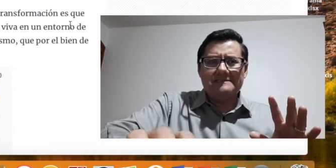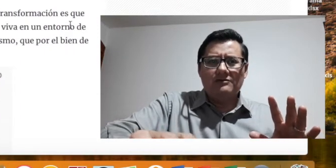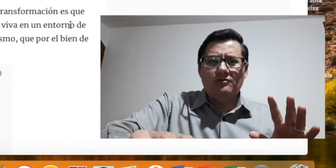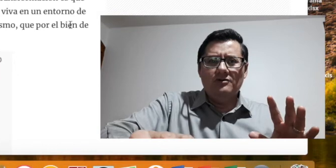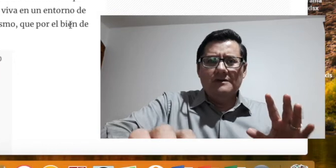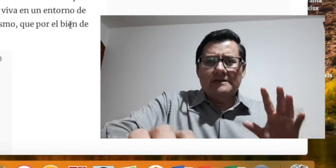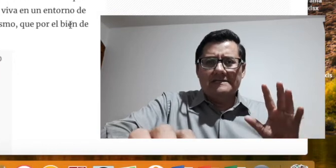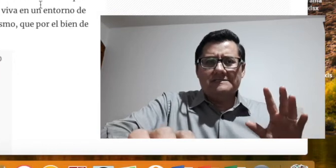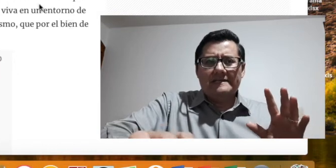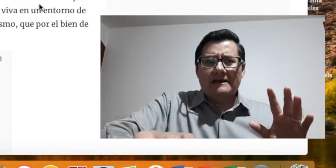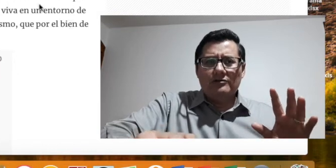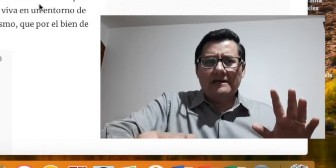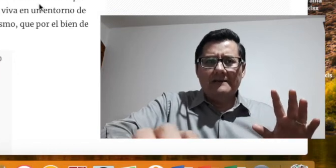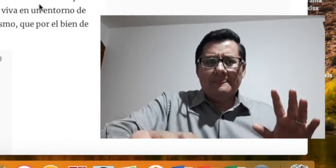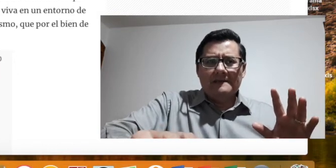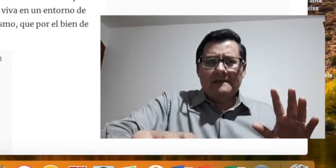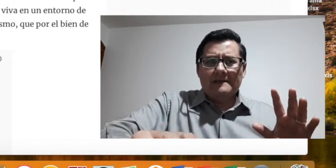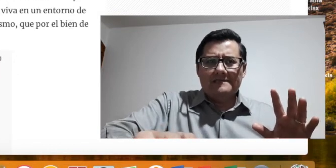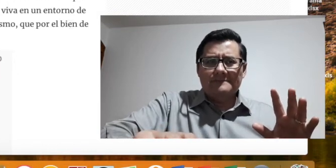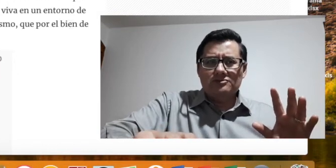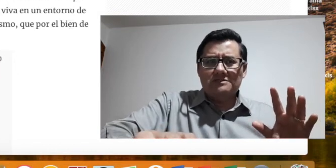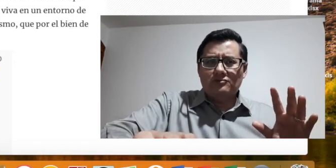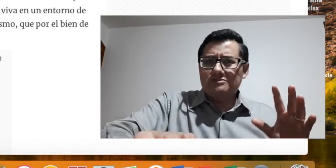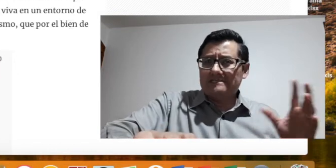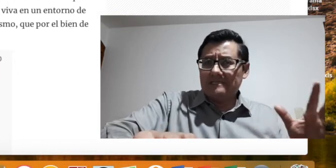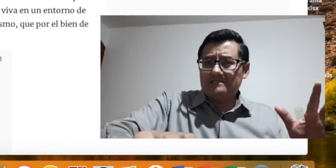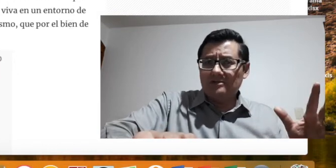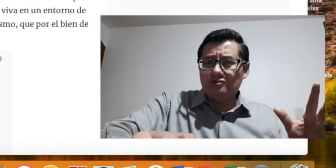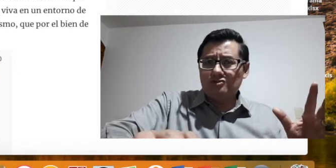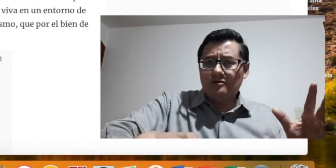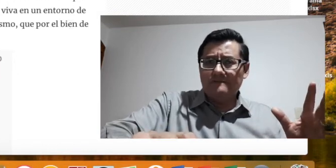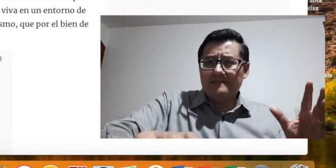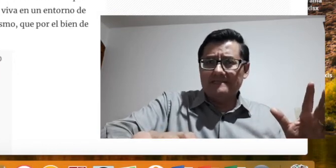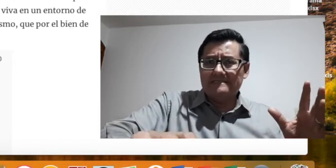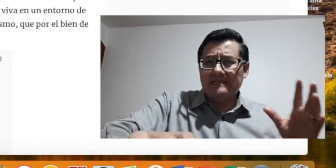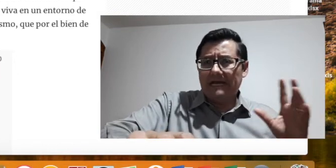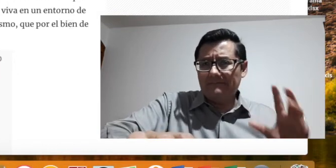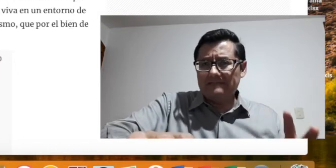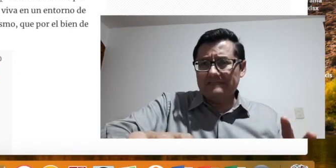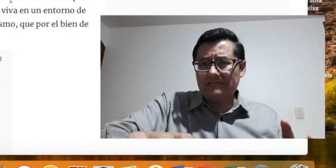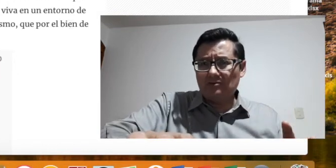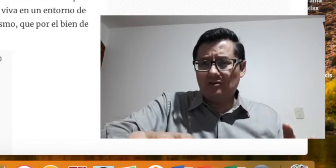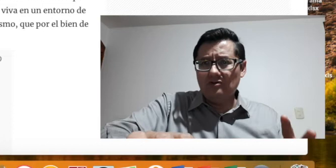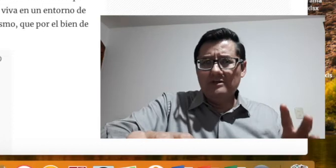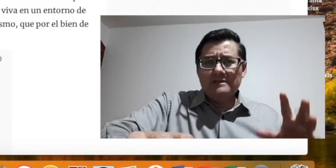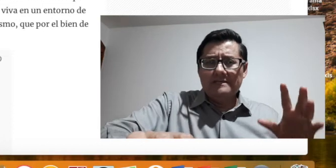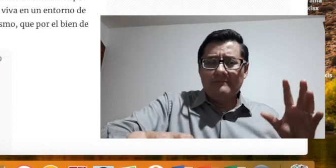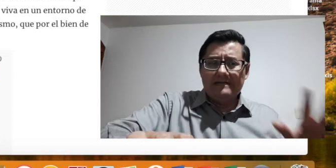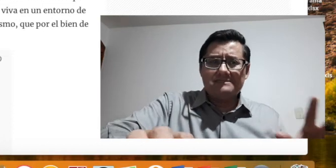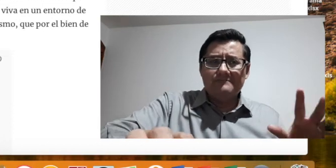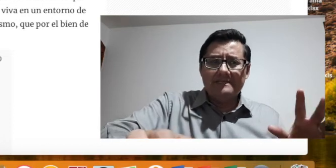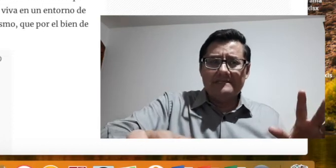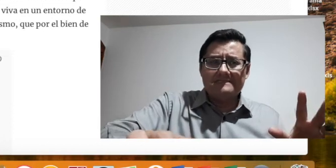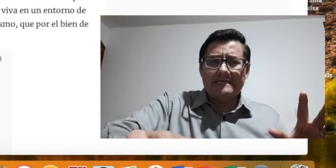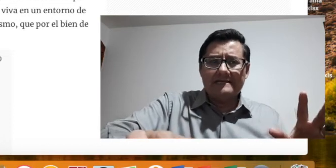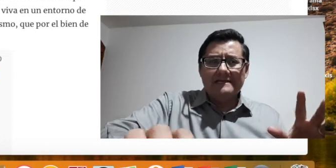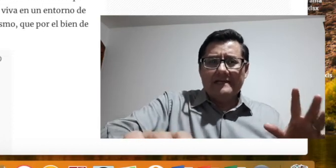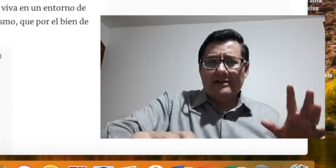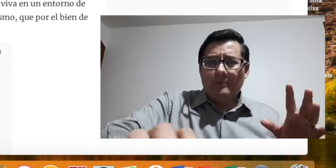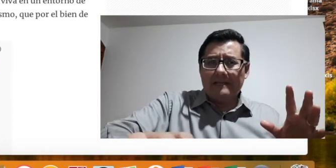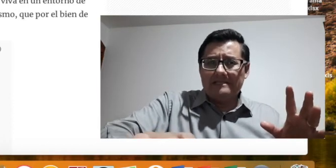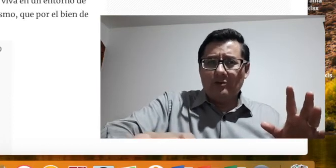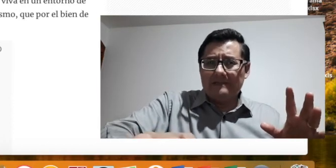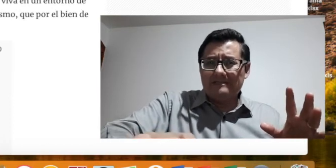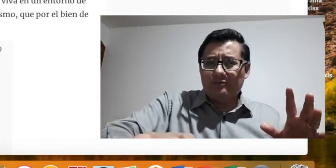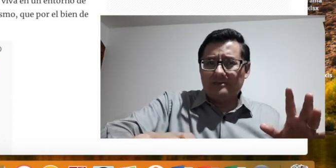que destacó es que ahora es menos injusta esta distribución, es decir, hay más desarrollo y más bienestar.